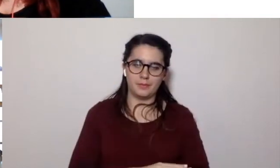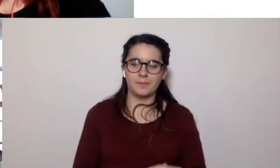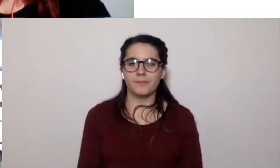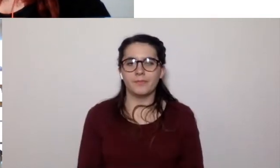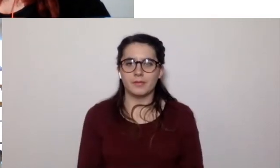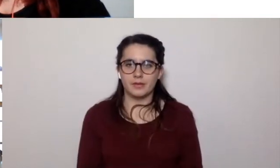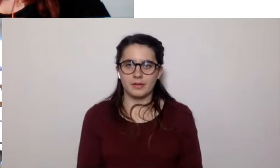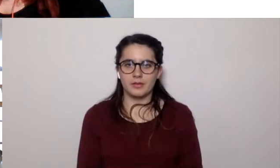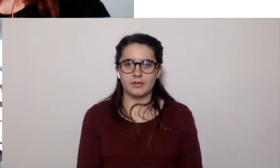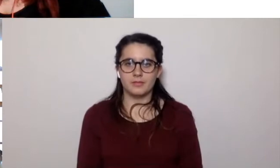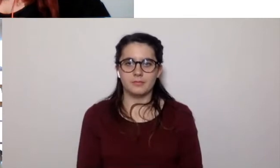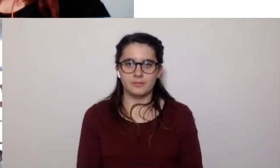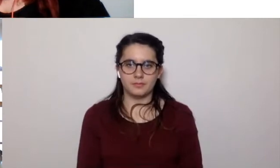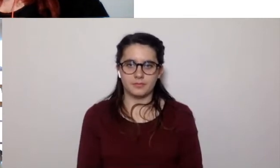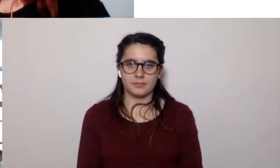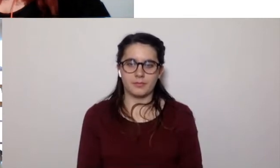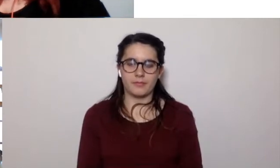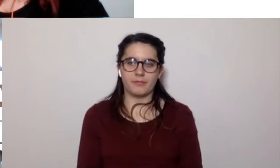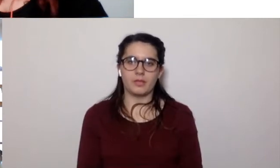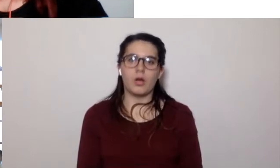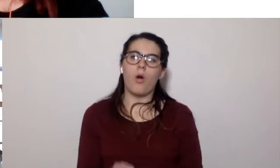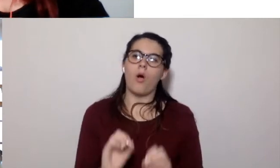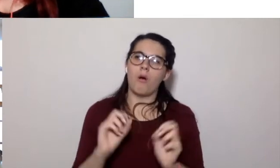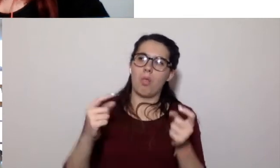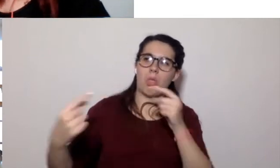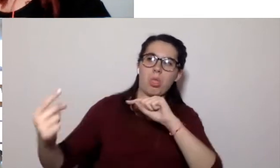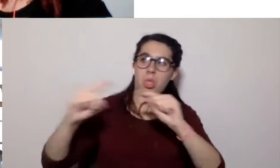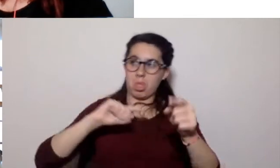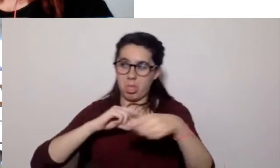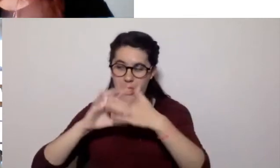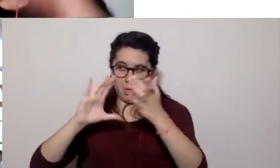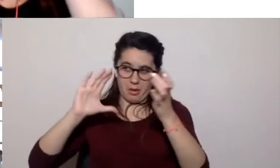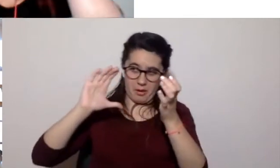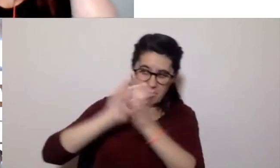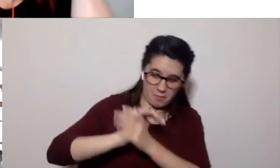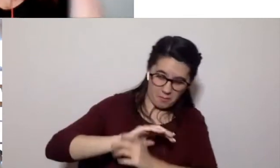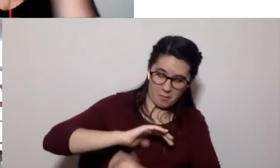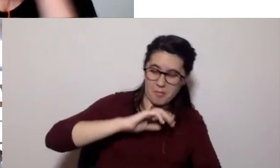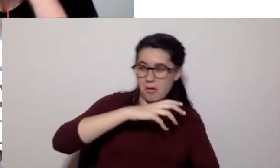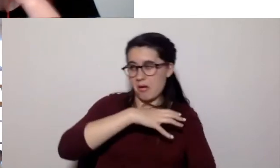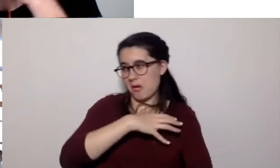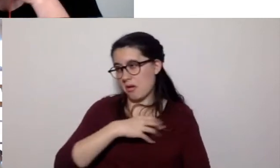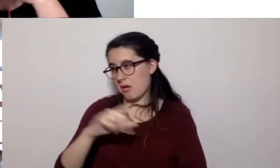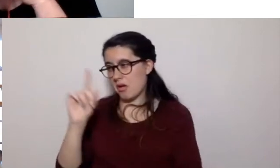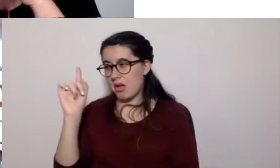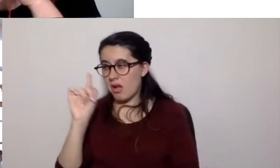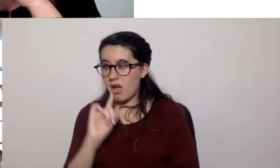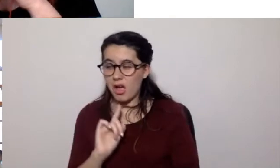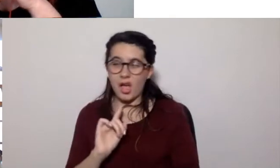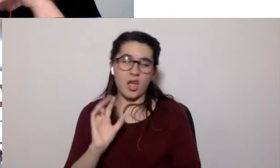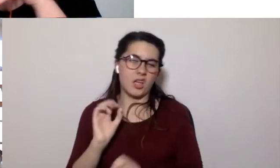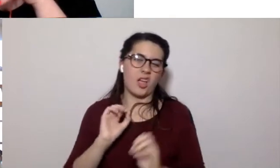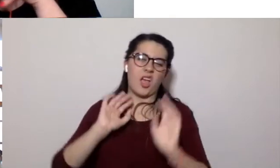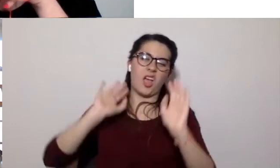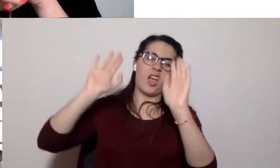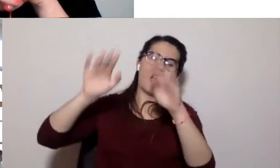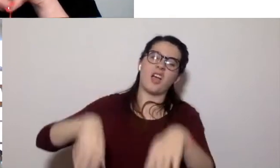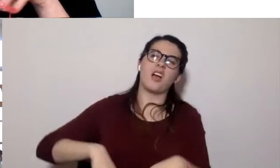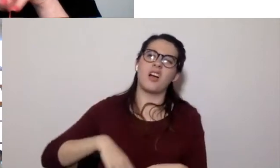chance y regañaste a tu hija, ya te peleaste con el marido, ya le dijiste 8 cosas a la